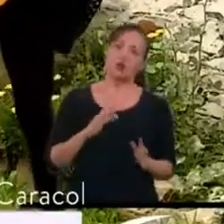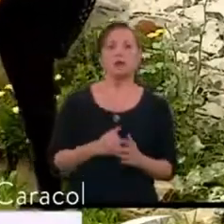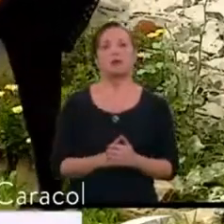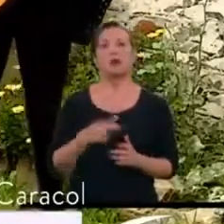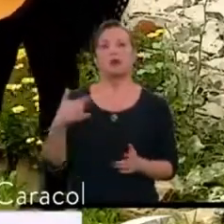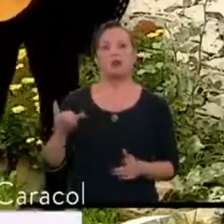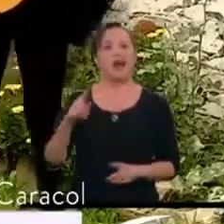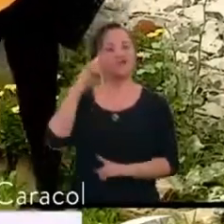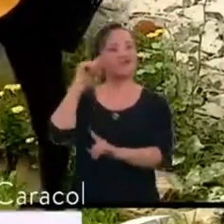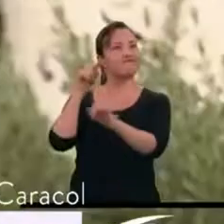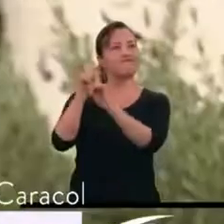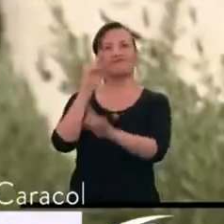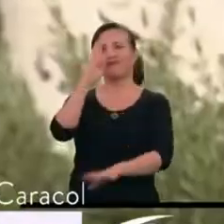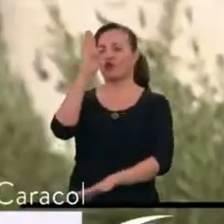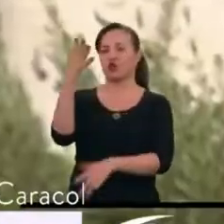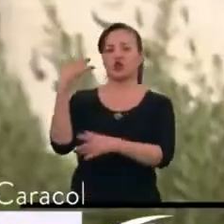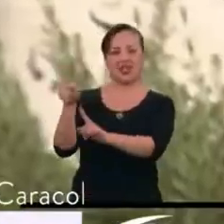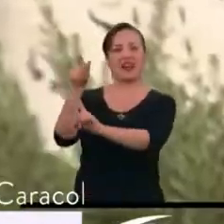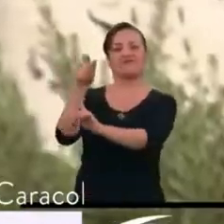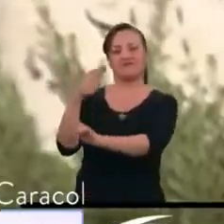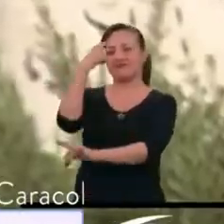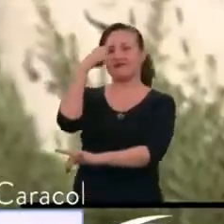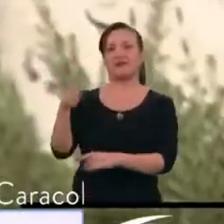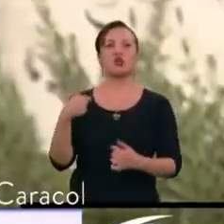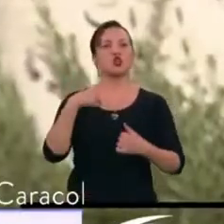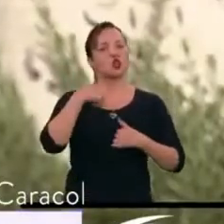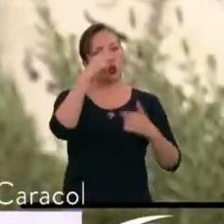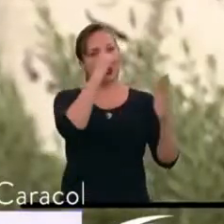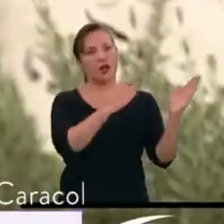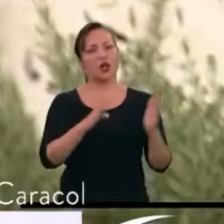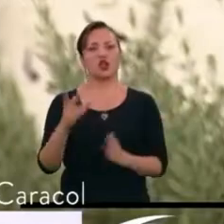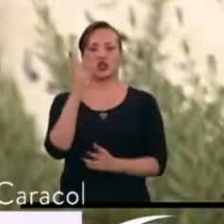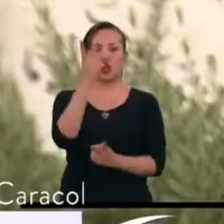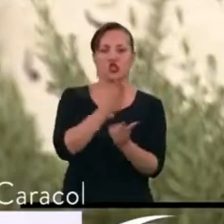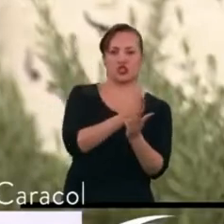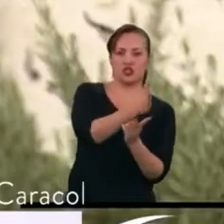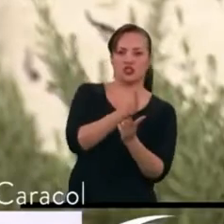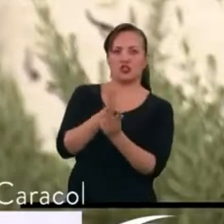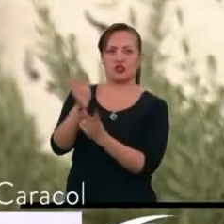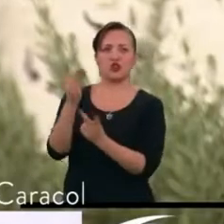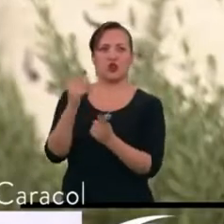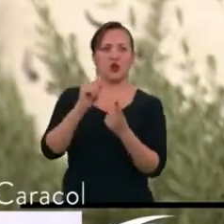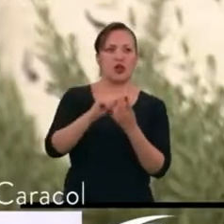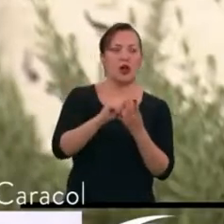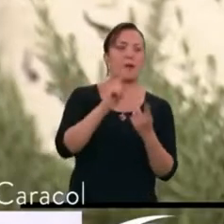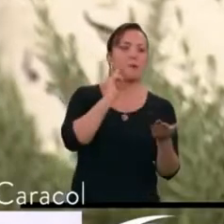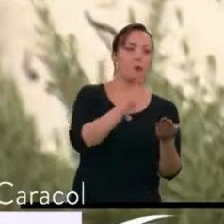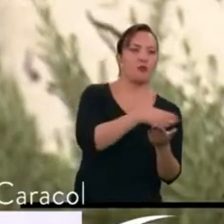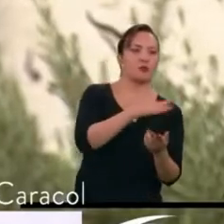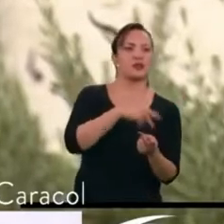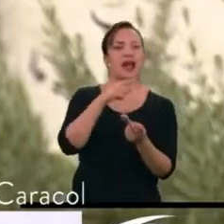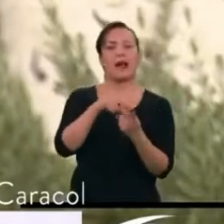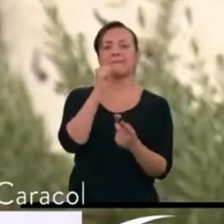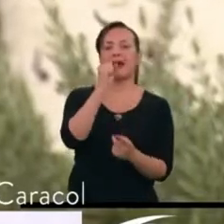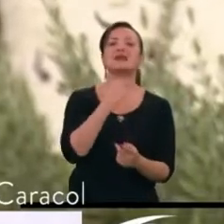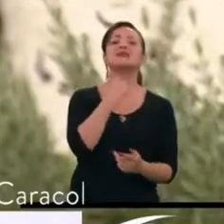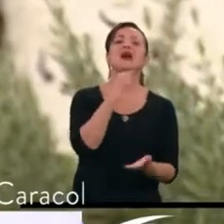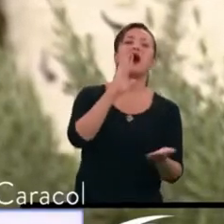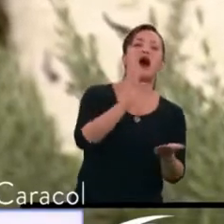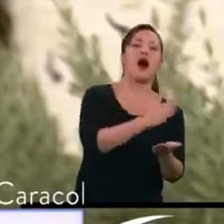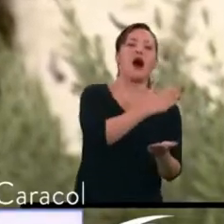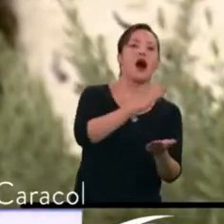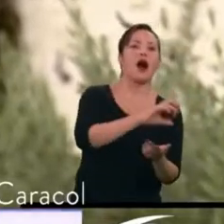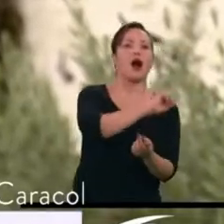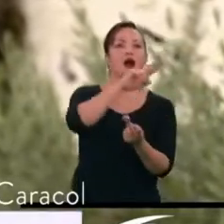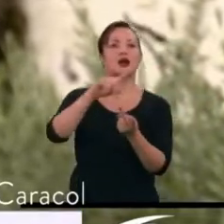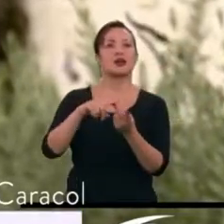futuro ya lo tiene en mente. Yo tengo planeado estudiar dos carreras. La primera pues música, especialmente canto. Y la